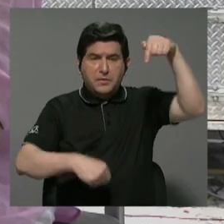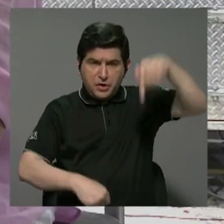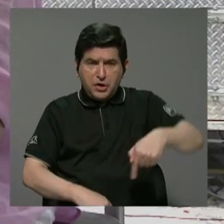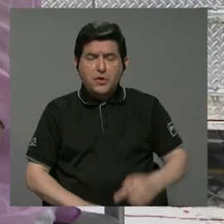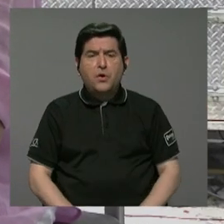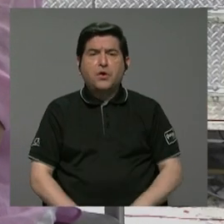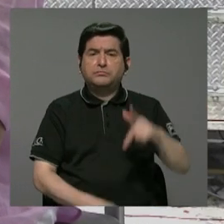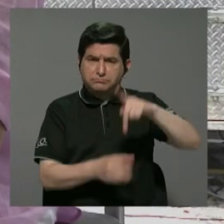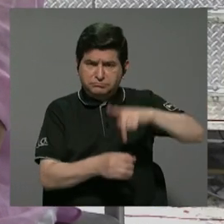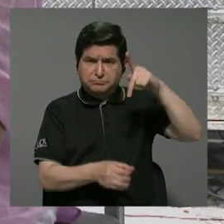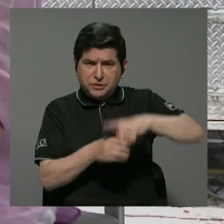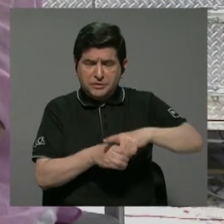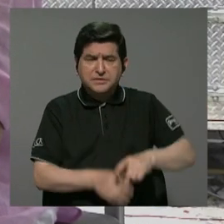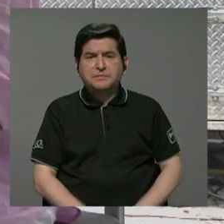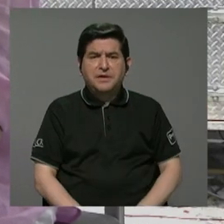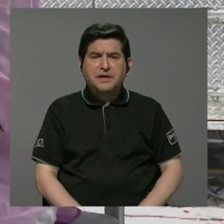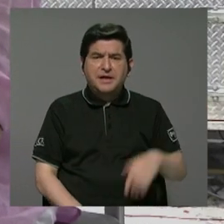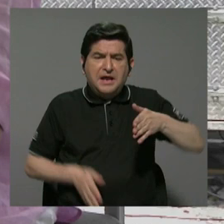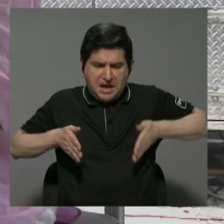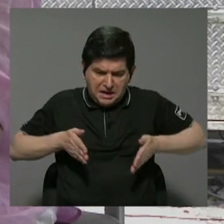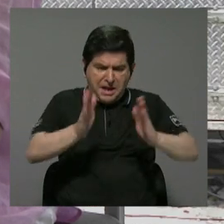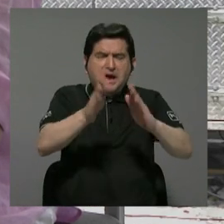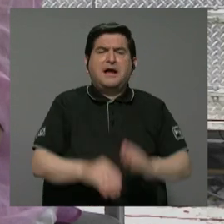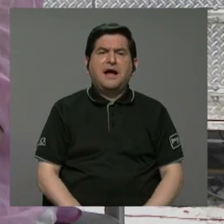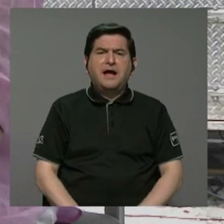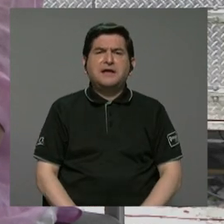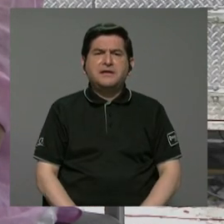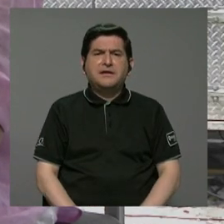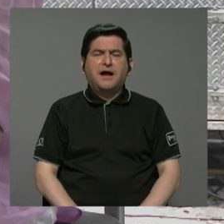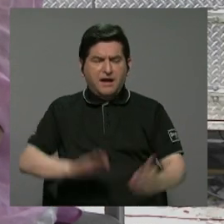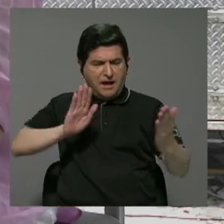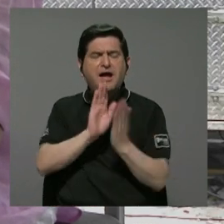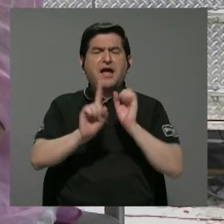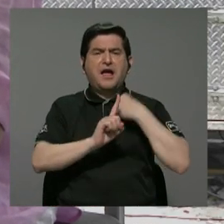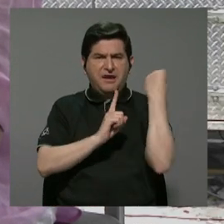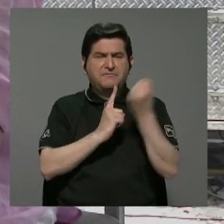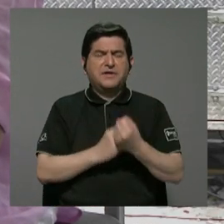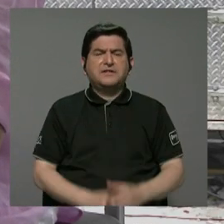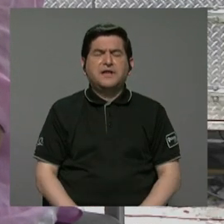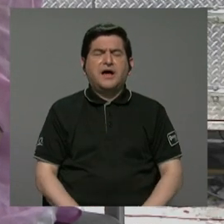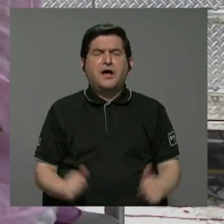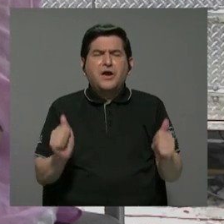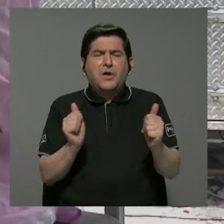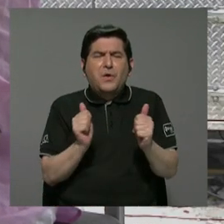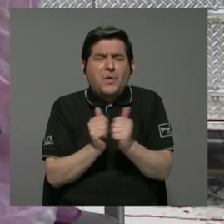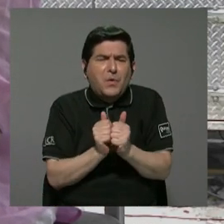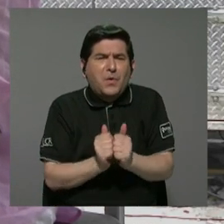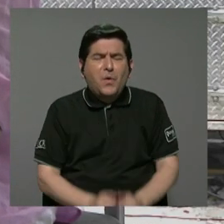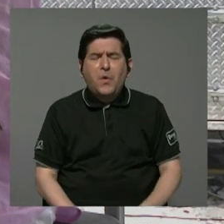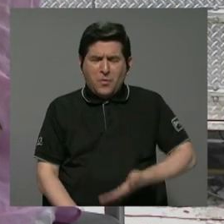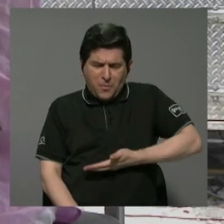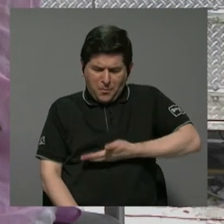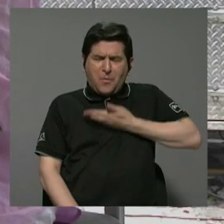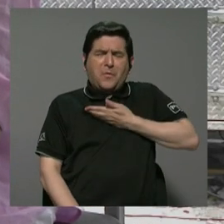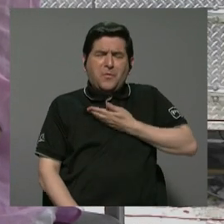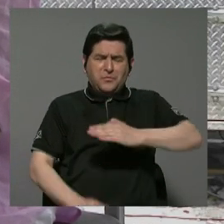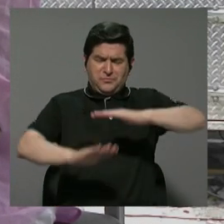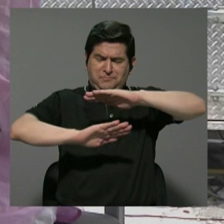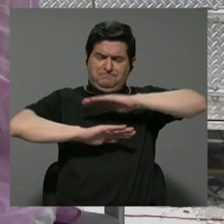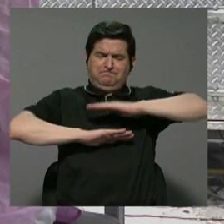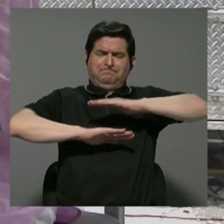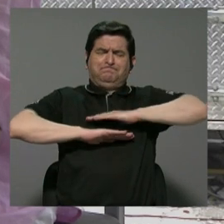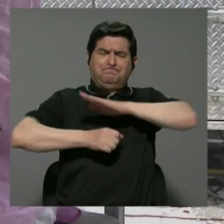hacernos presente a la calle, a poner el cuerpo, lo hacemos llenas de orgullo y